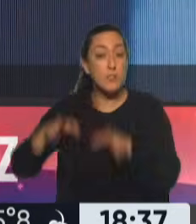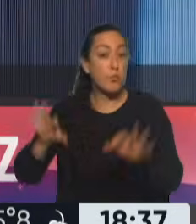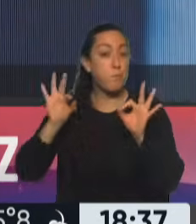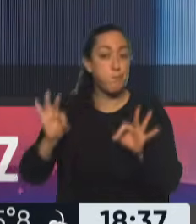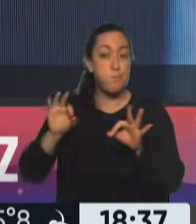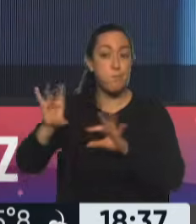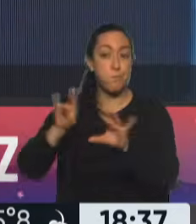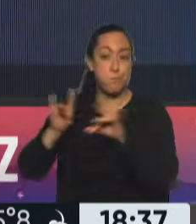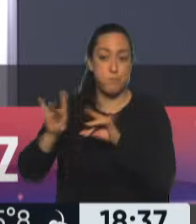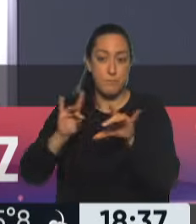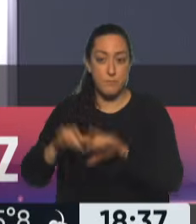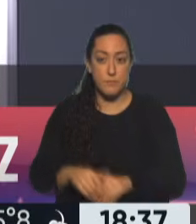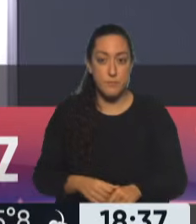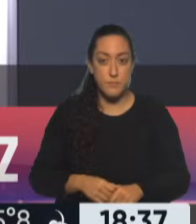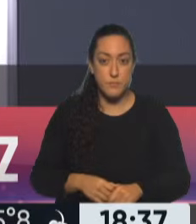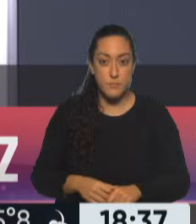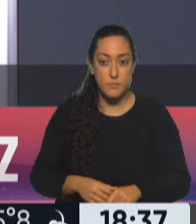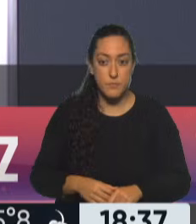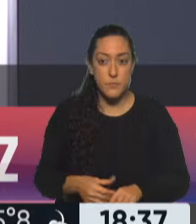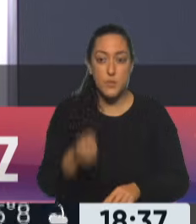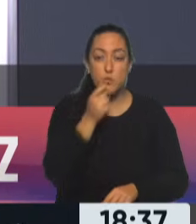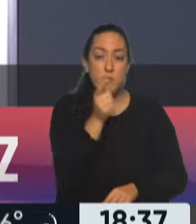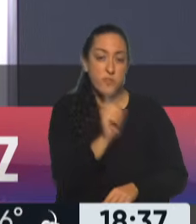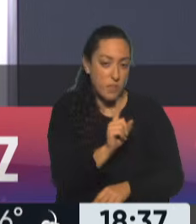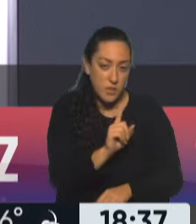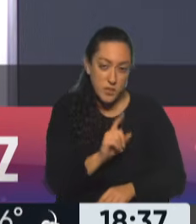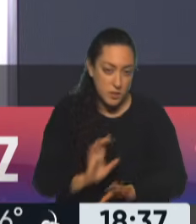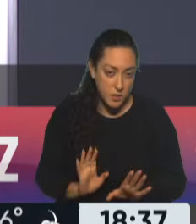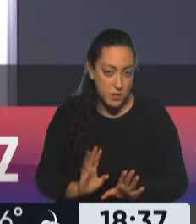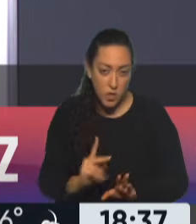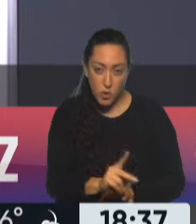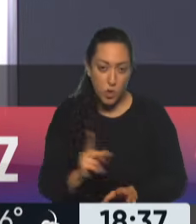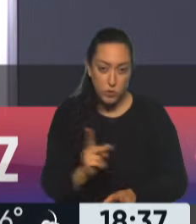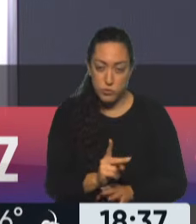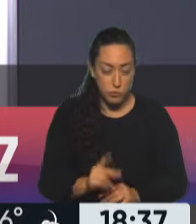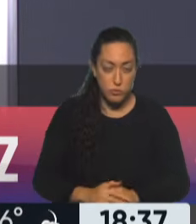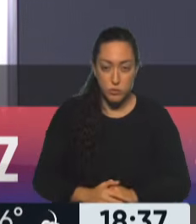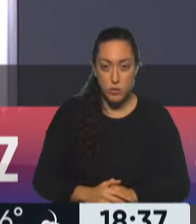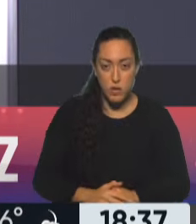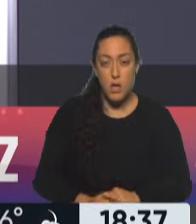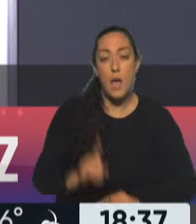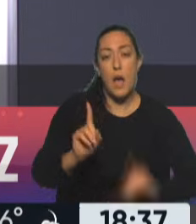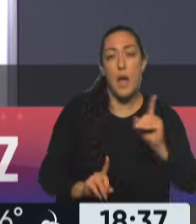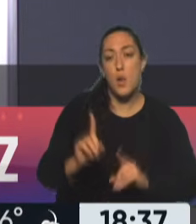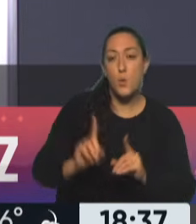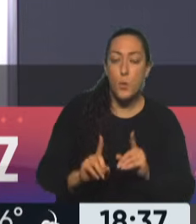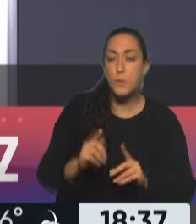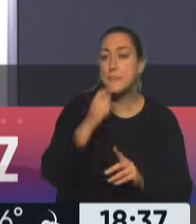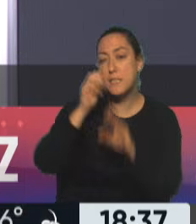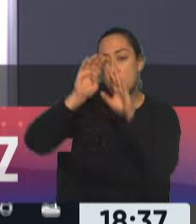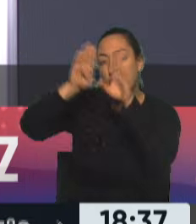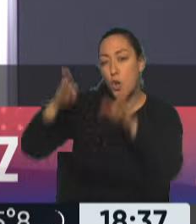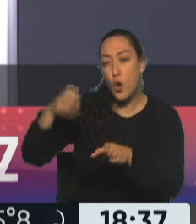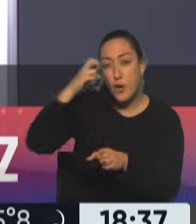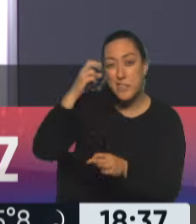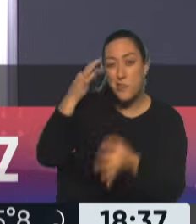realidad. En principio no es tan fácil para ninguno de los dos, ¿no? Para nada, es verdad. Si bien hay algunos votos, cuando uno mira al Congreso, como lo hacíamos el